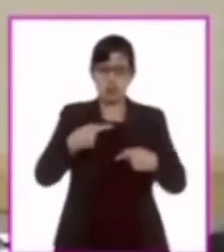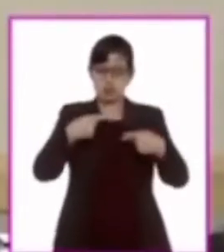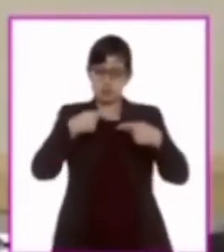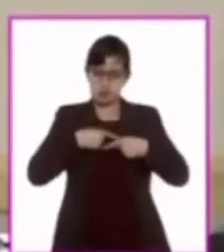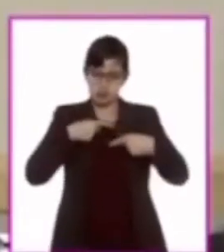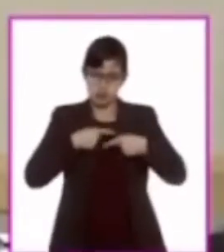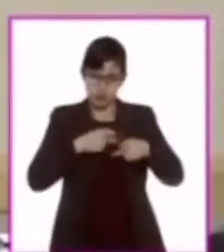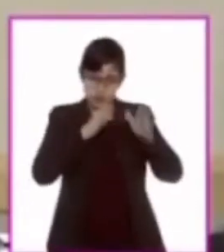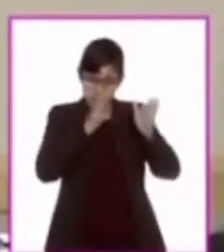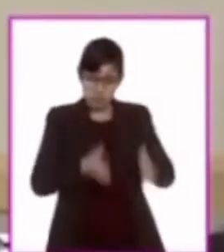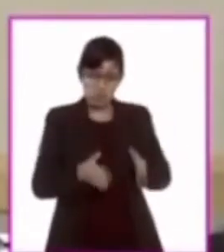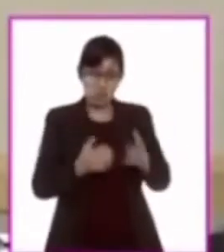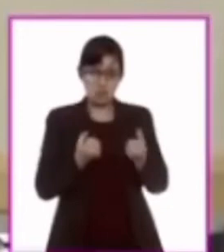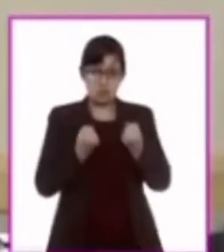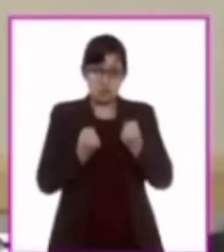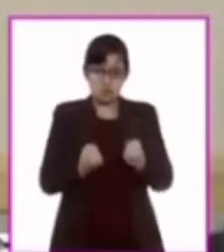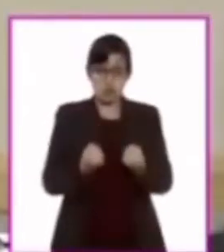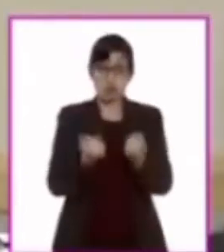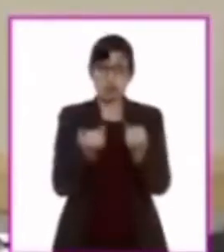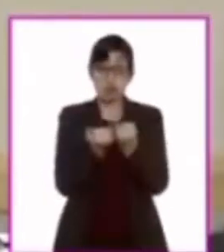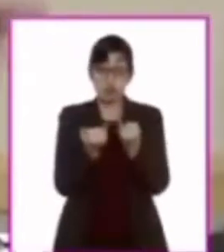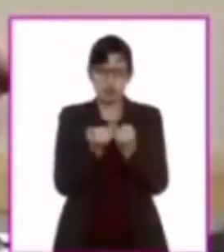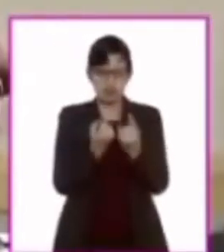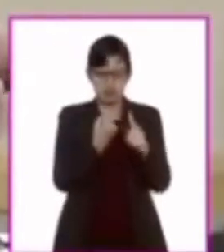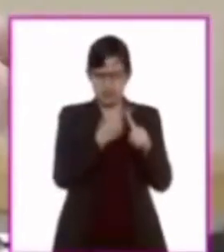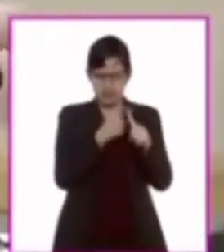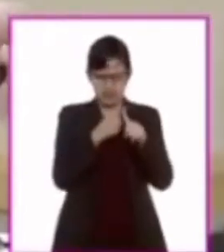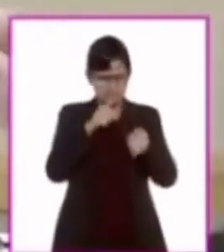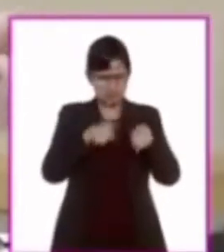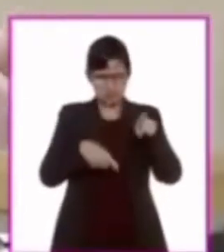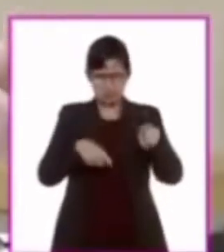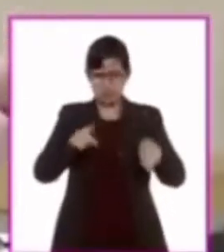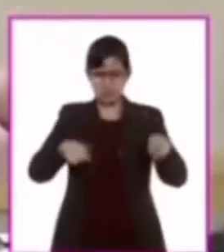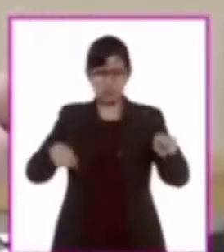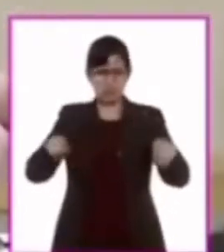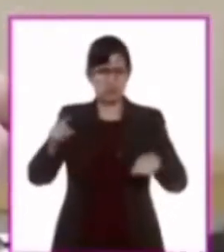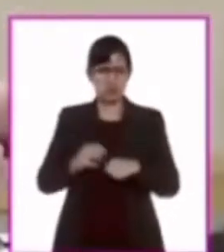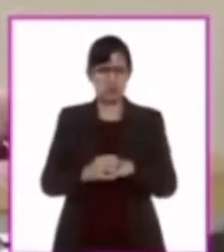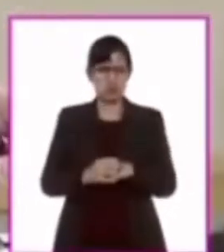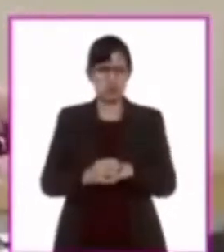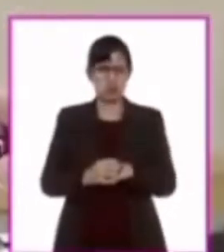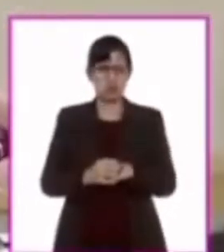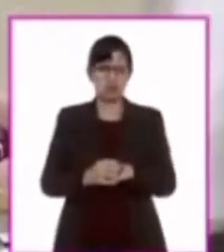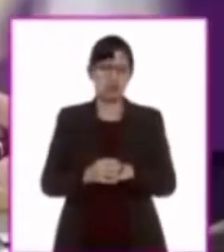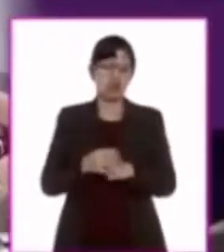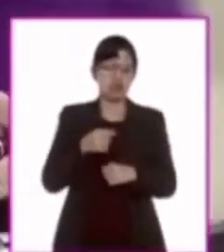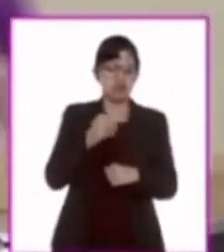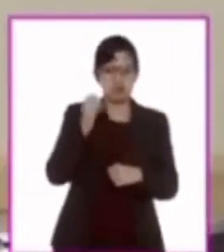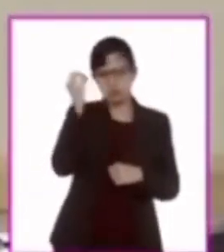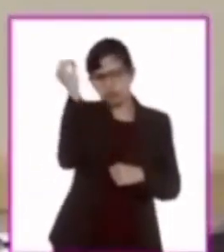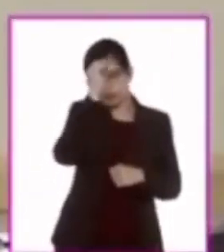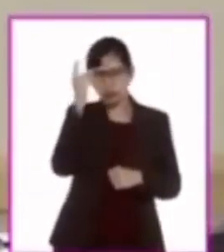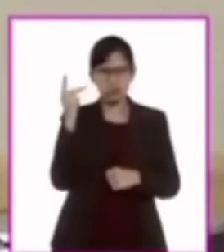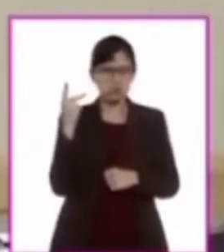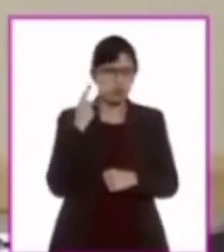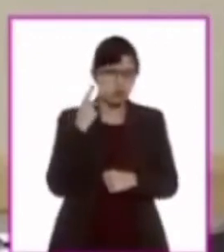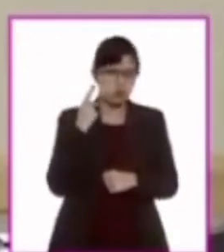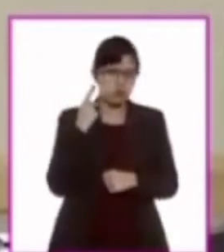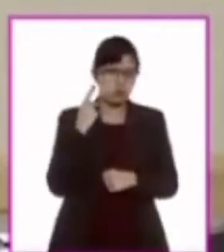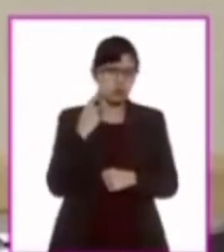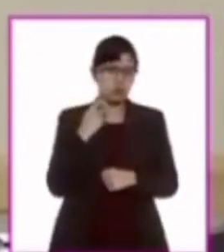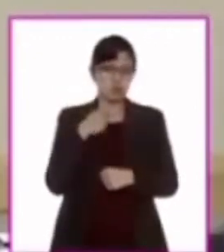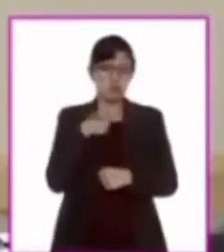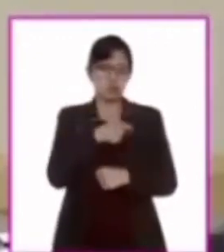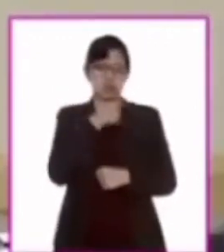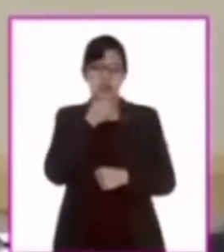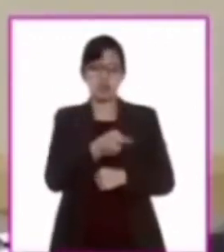fuerzas del más distinto de la más distinta orientación política nadie puede atribuirse la paternidad